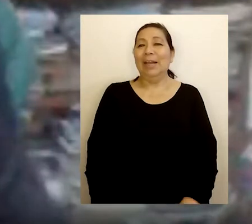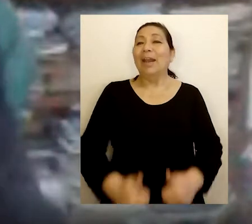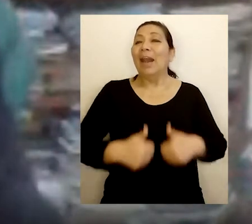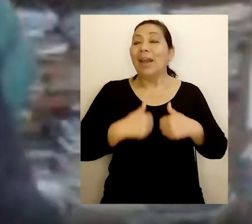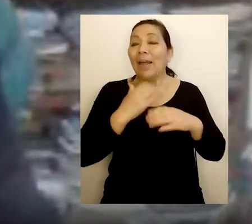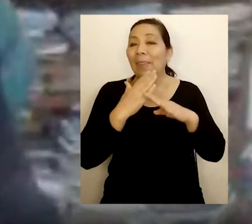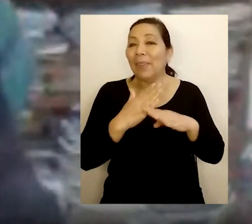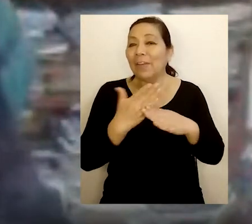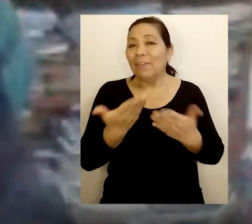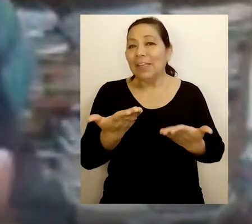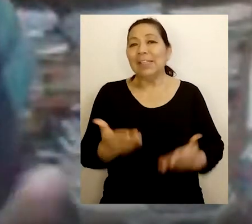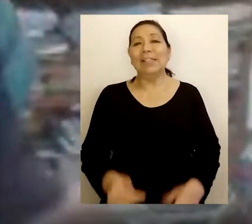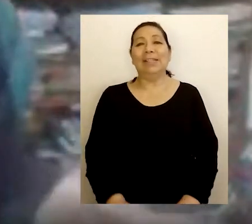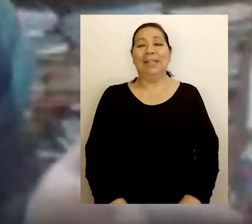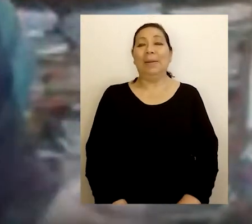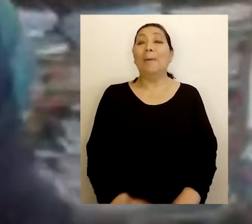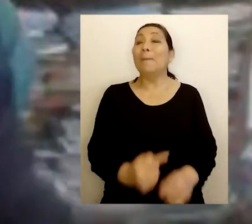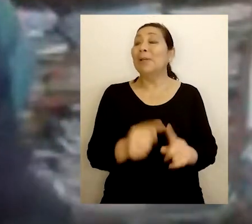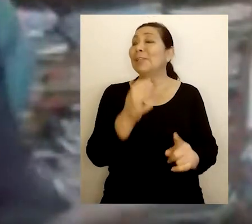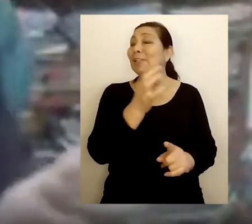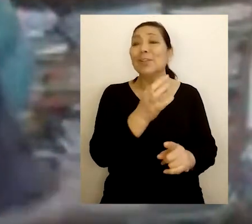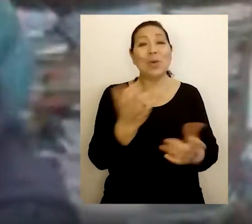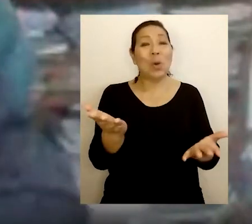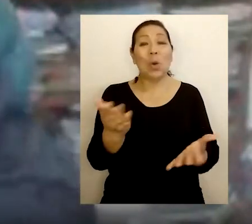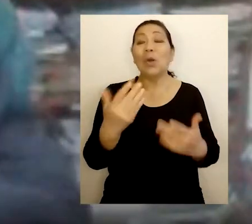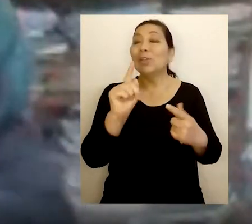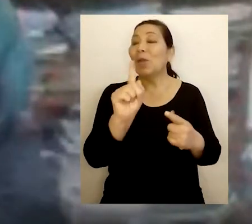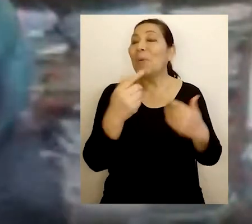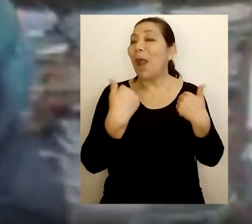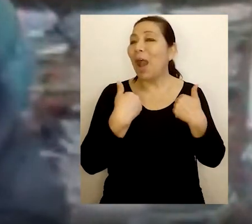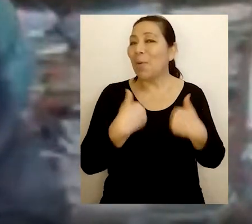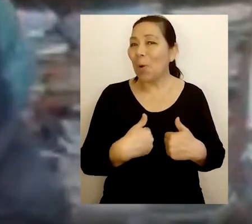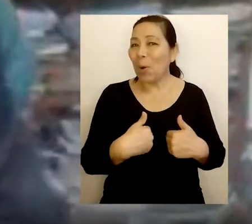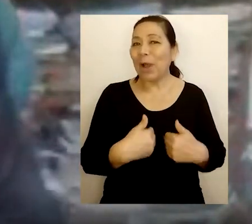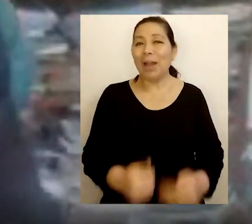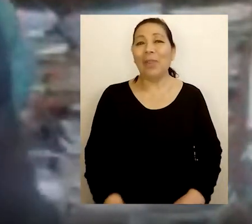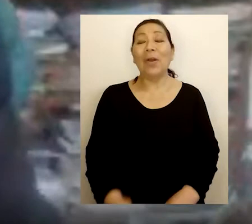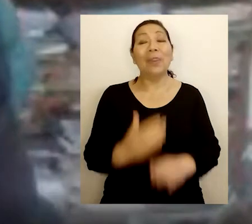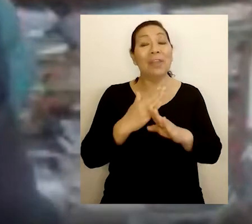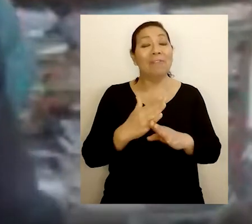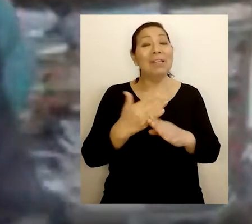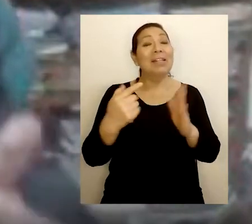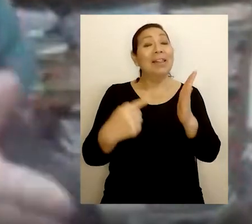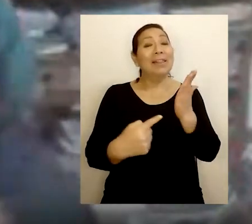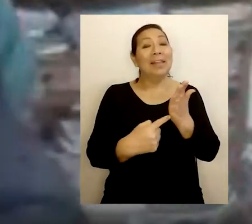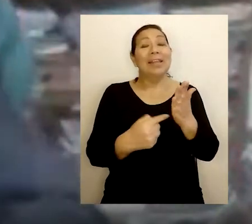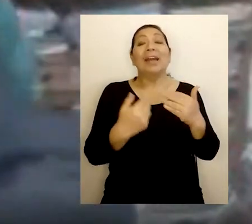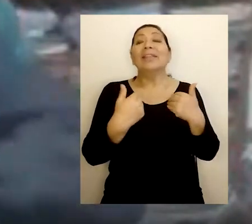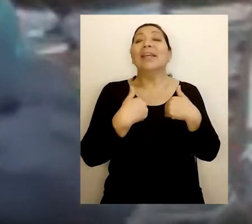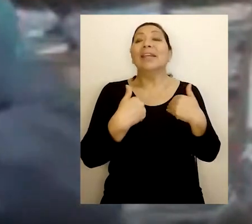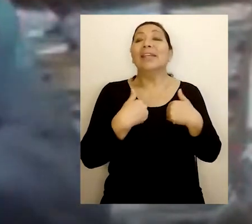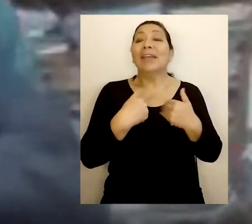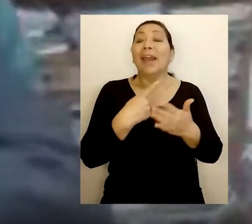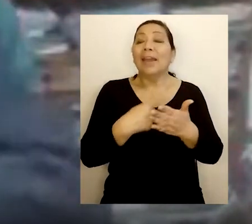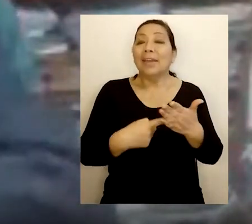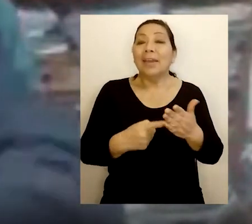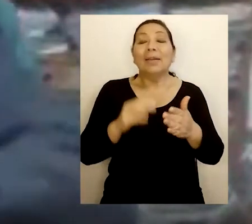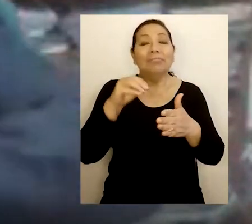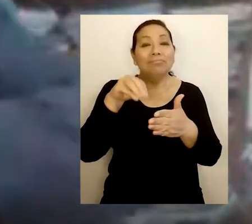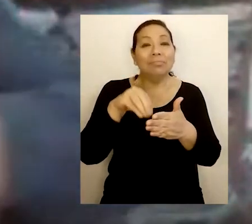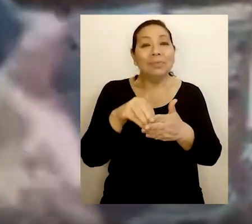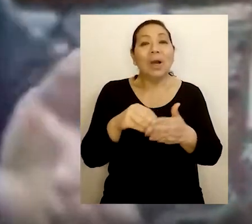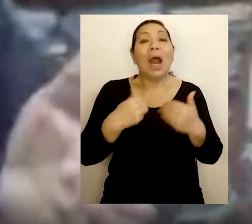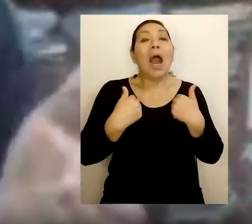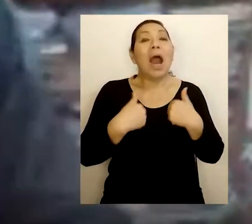derecho a la defensa, si no estaba el abogado de la defensa técnica, tenía que asignar